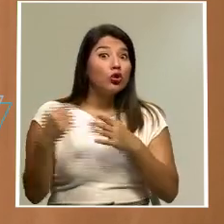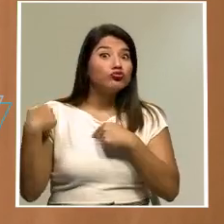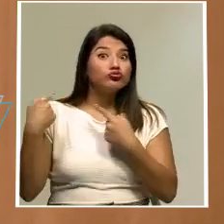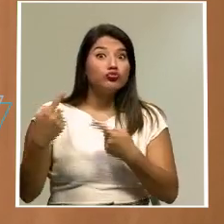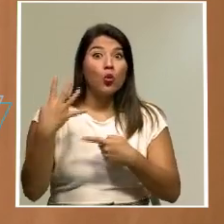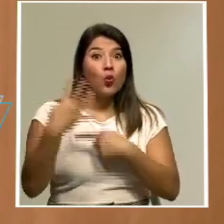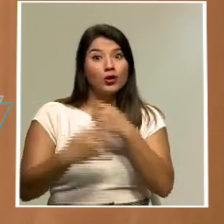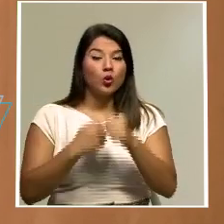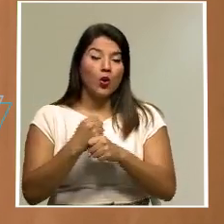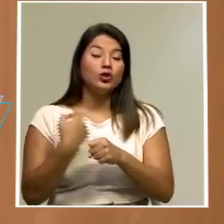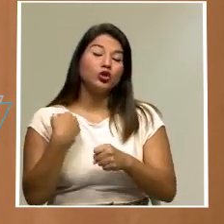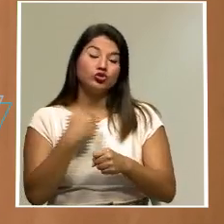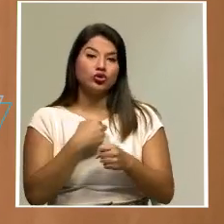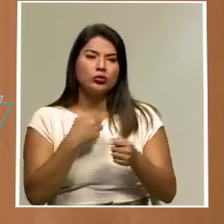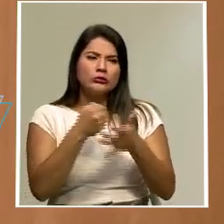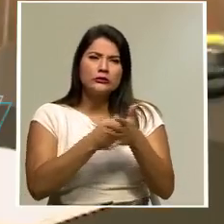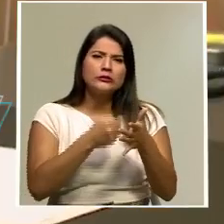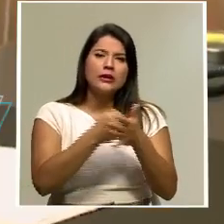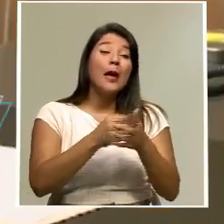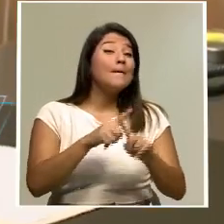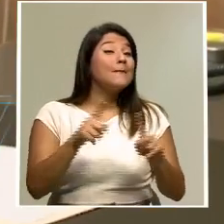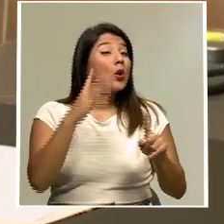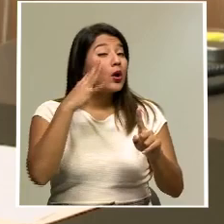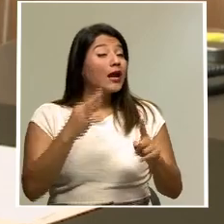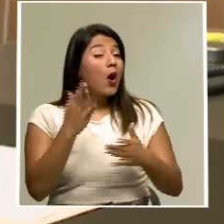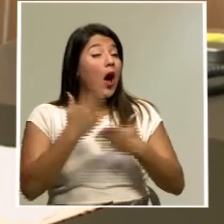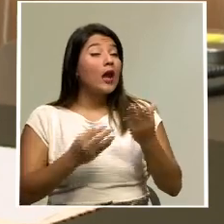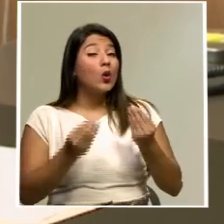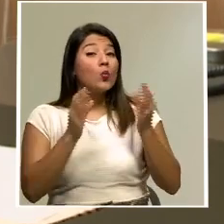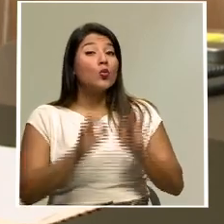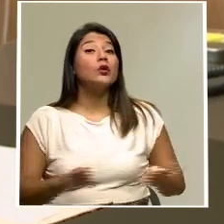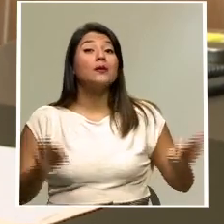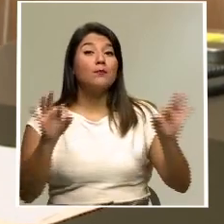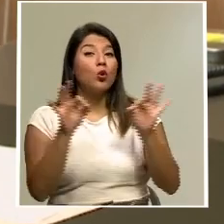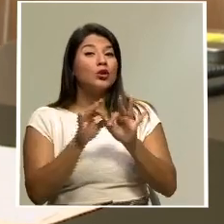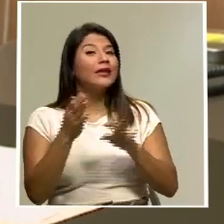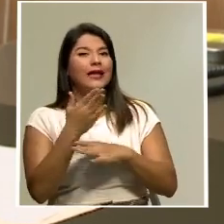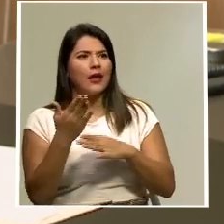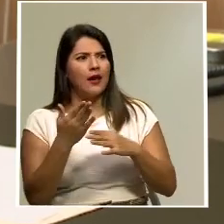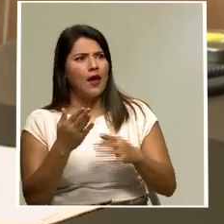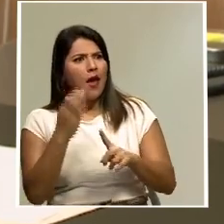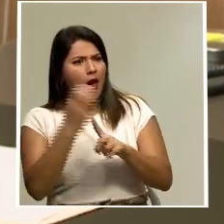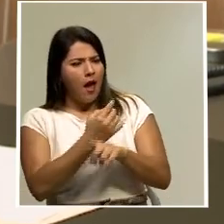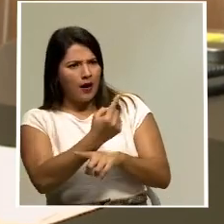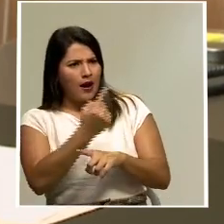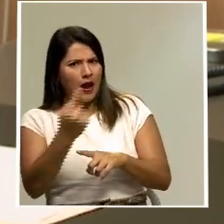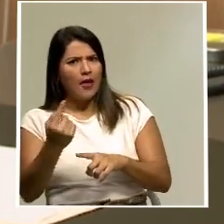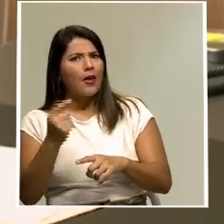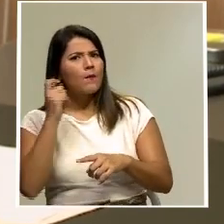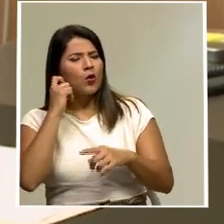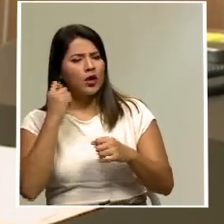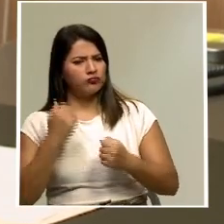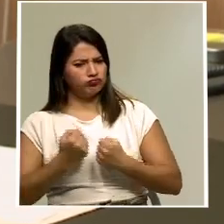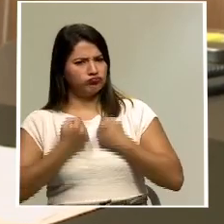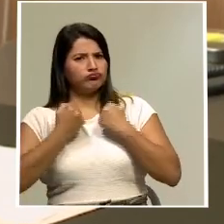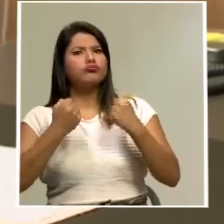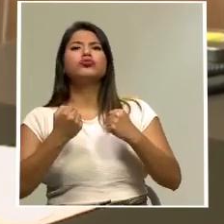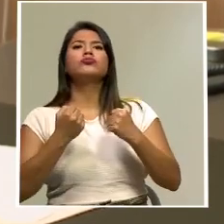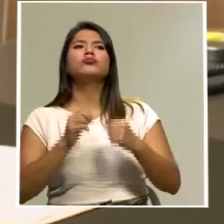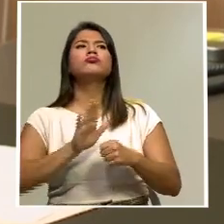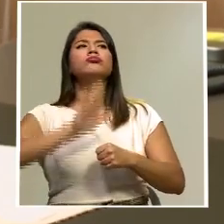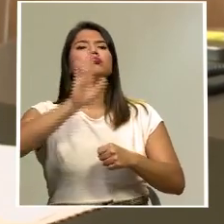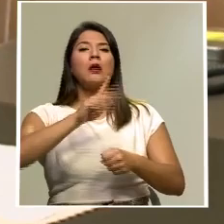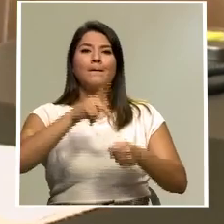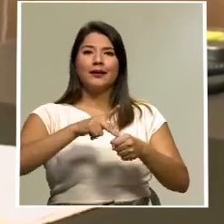pero creo que algo que puede ser significativo es el tema que más mujeres nos empoderemos y postulemos nuestros nombres. Si vemos en el